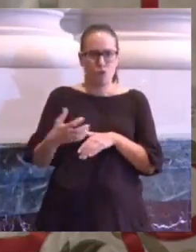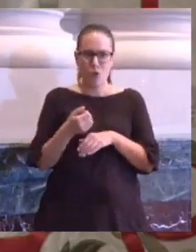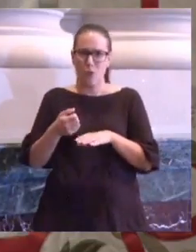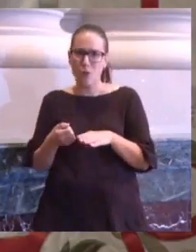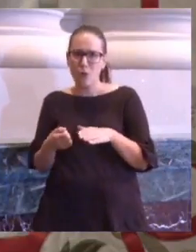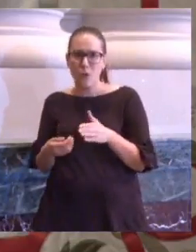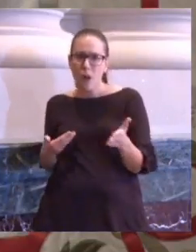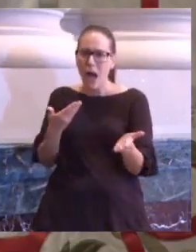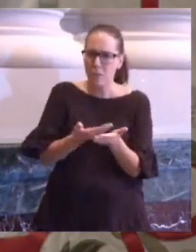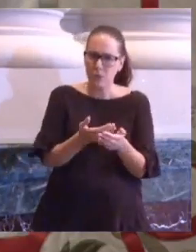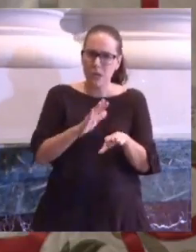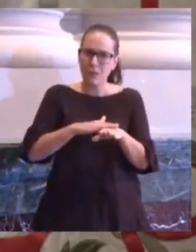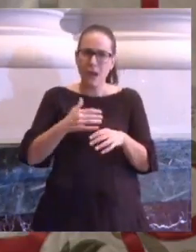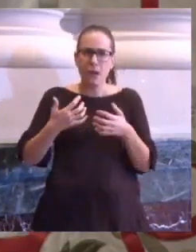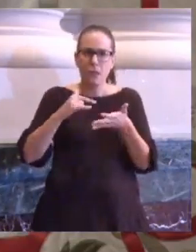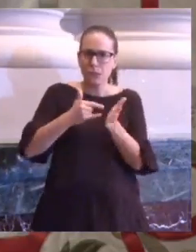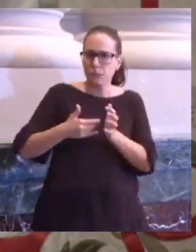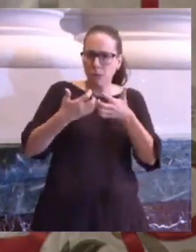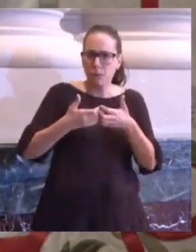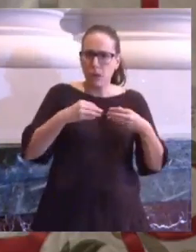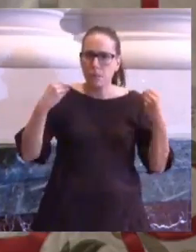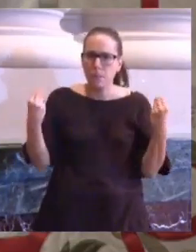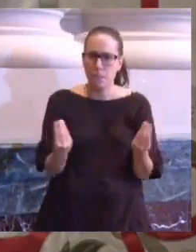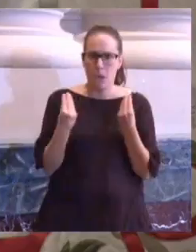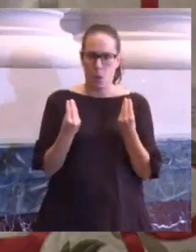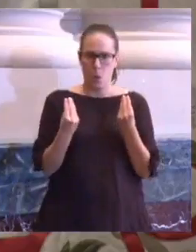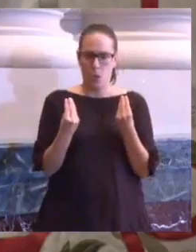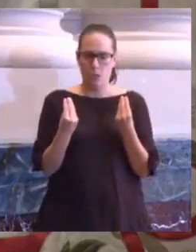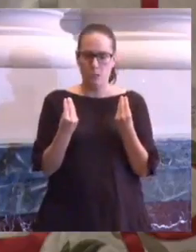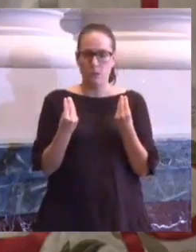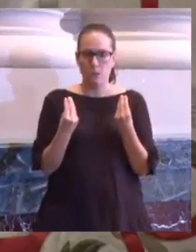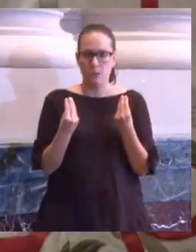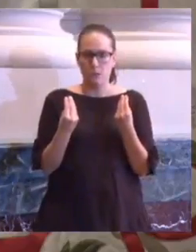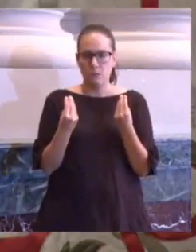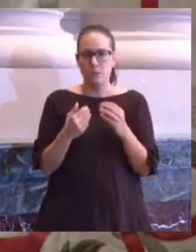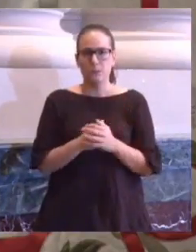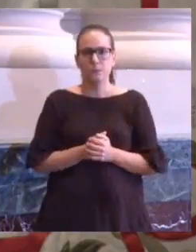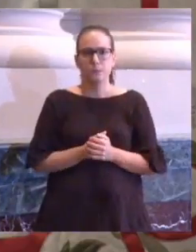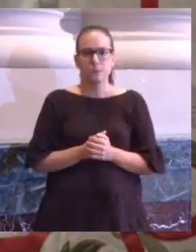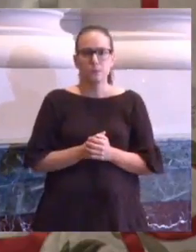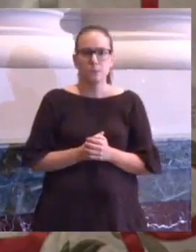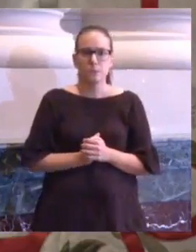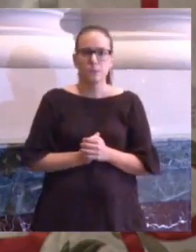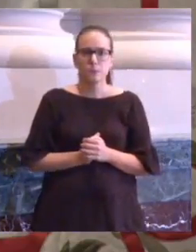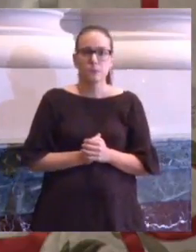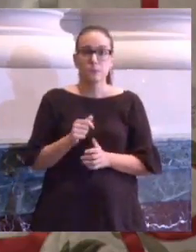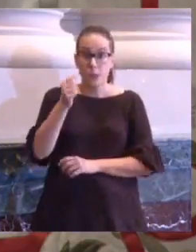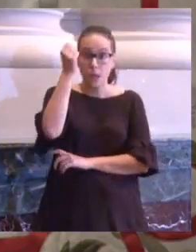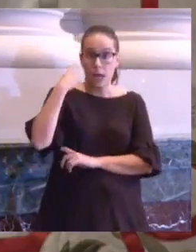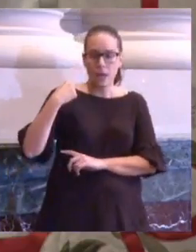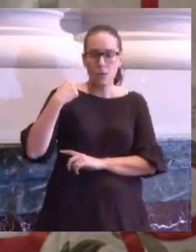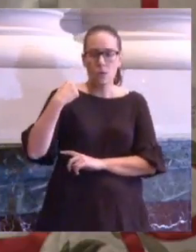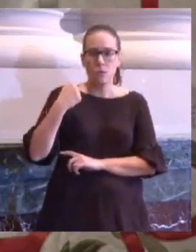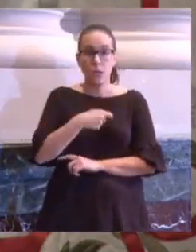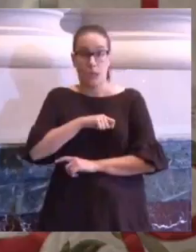funcione incluso mejor, si cabe, después de lo que ha ocurrido. A Aragón